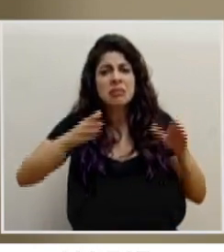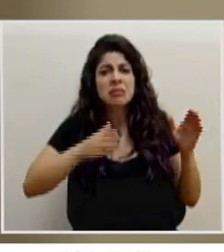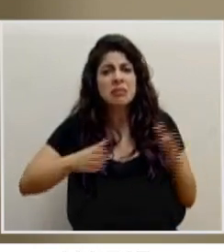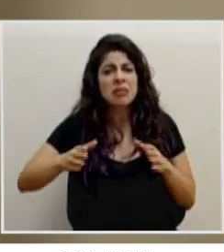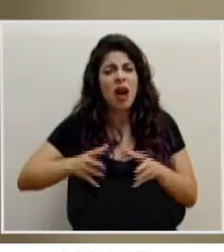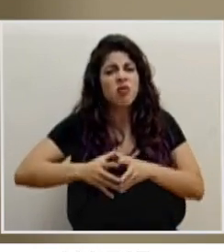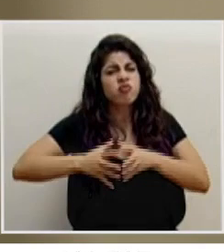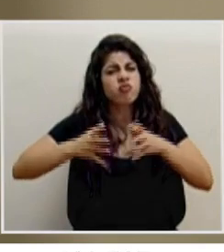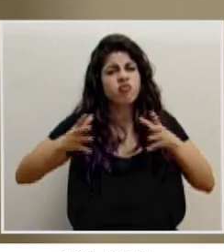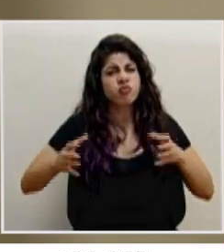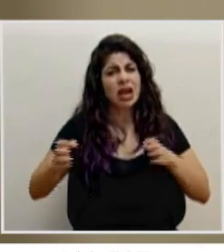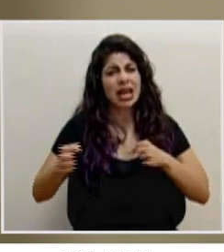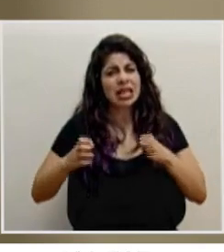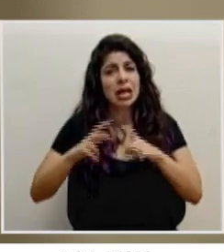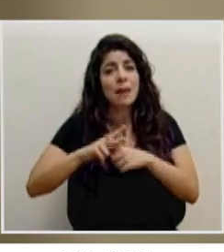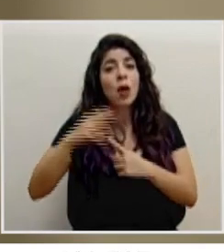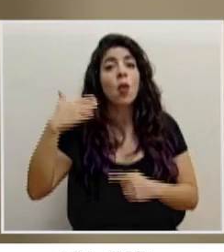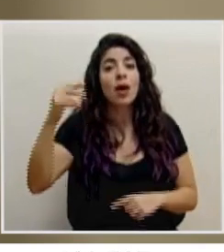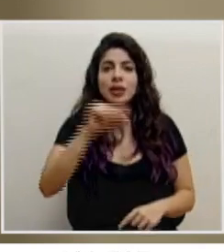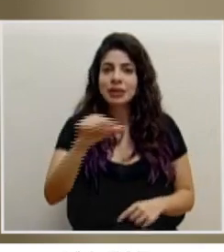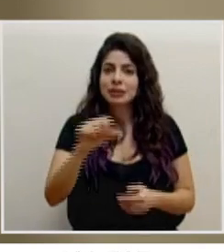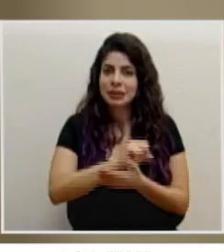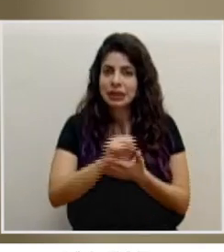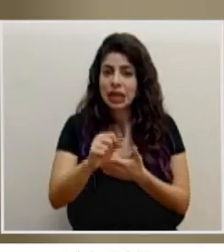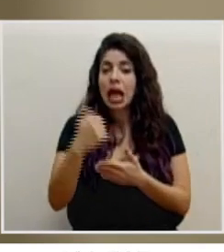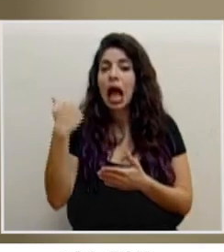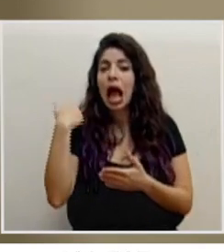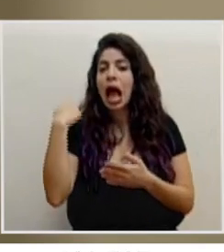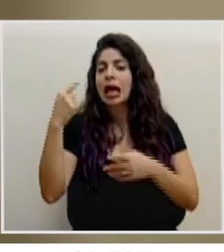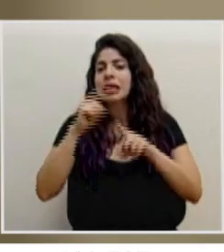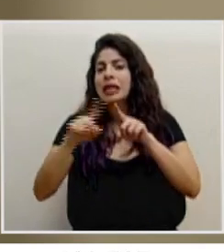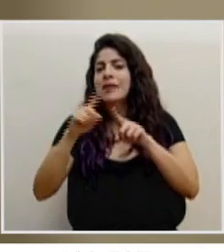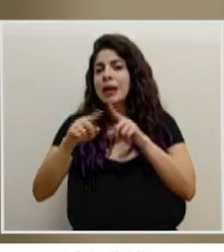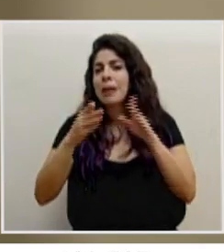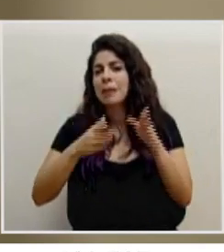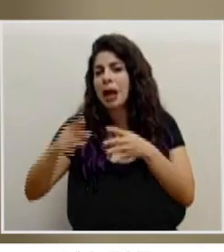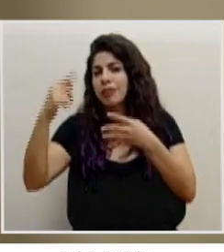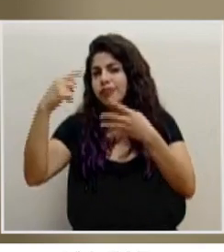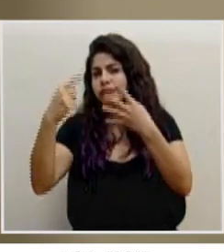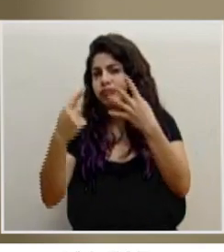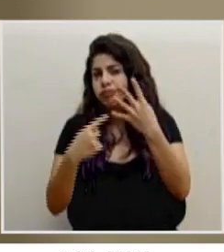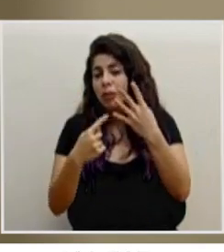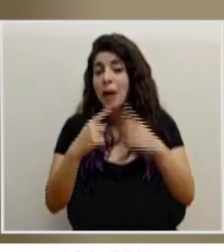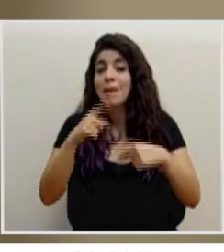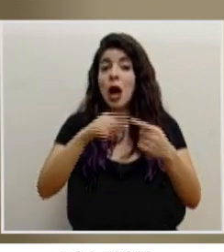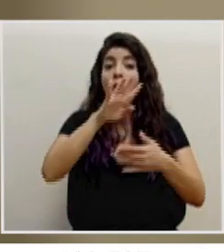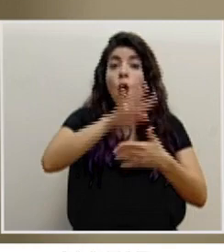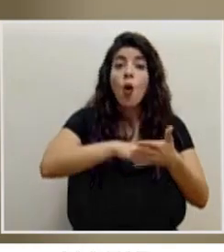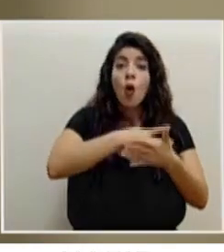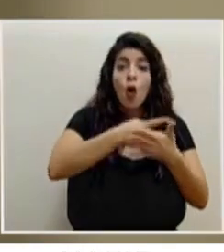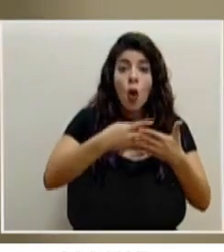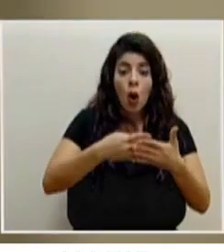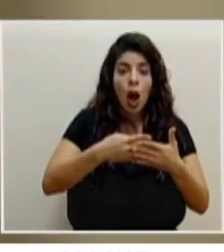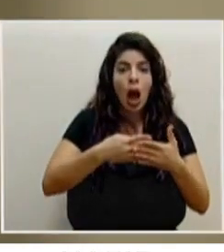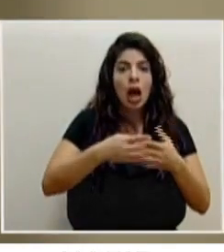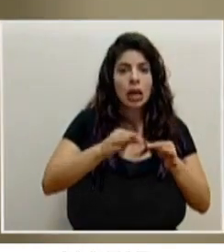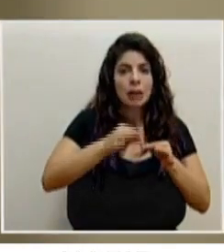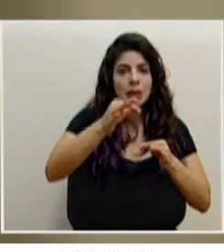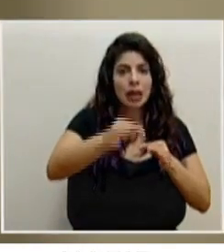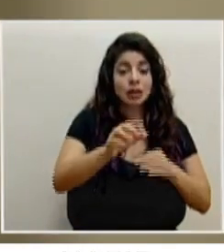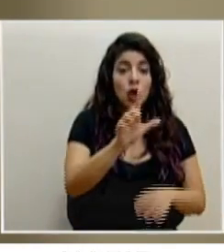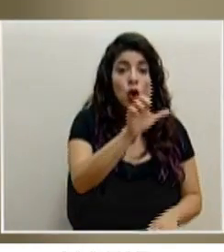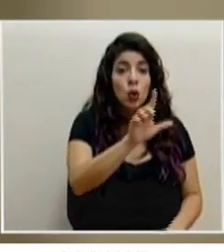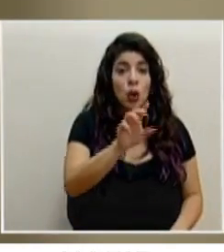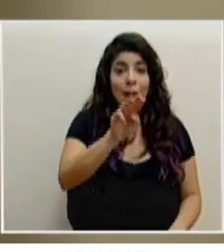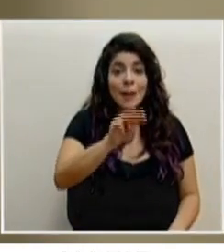multiestrategia que iniciará en Semana Santa, en la cual se combinan varias tácticas. Vamos a ampliar horarios diferenciados en los días